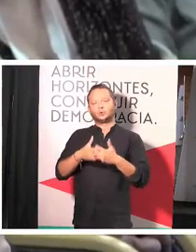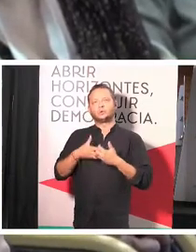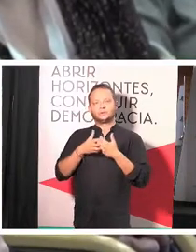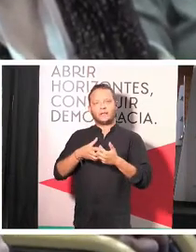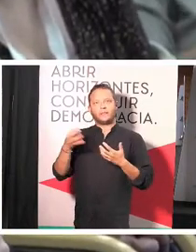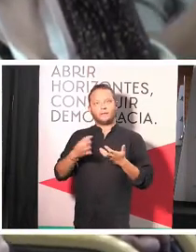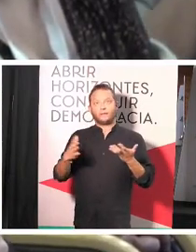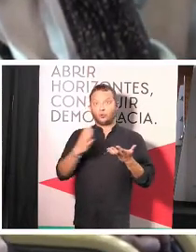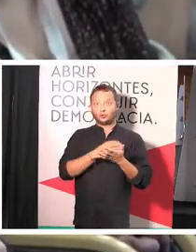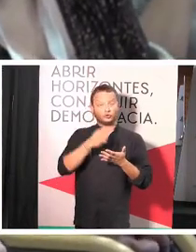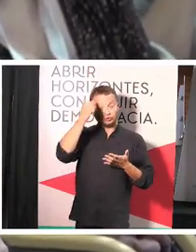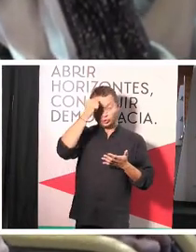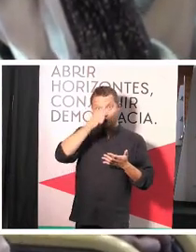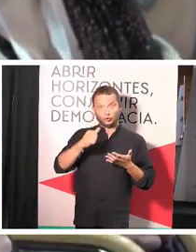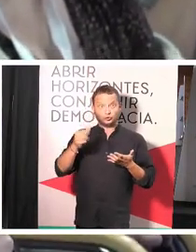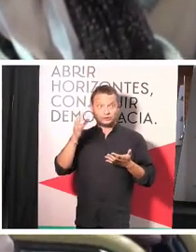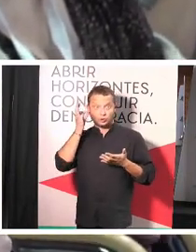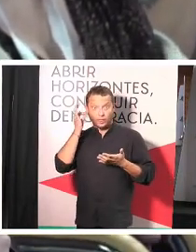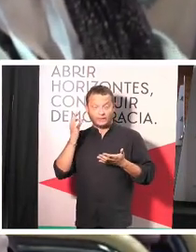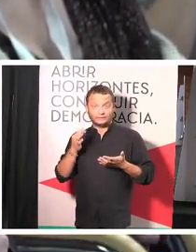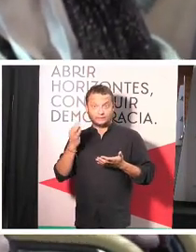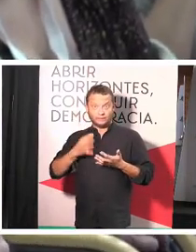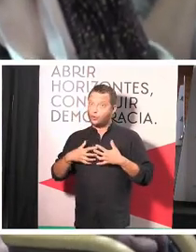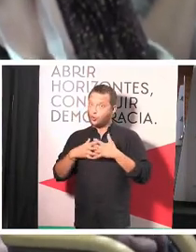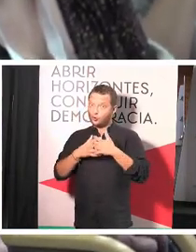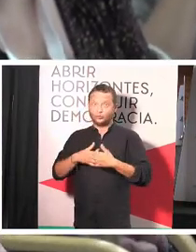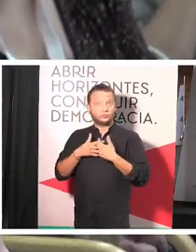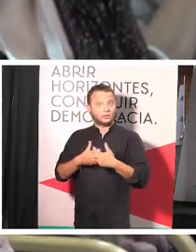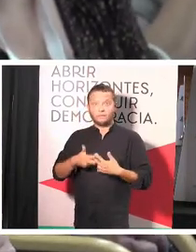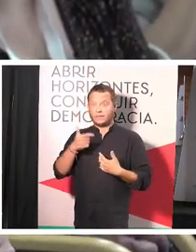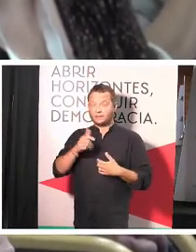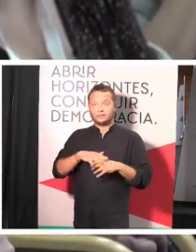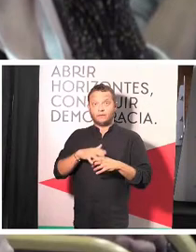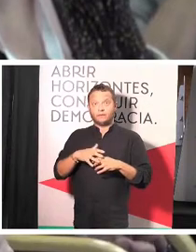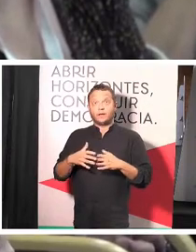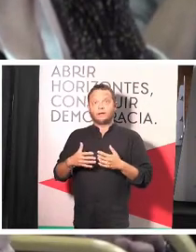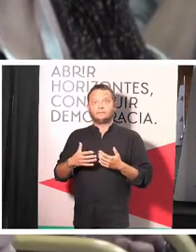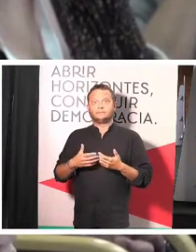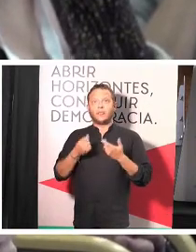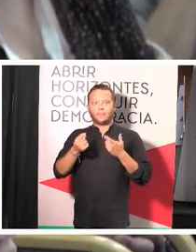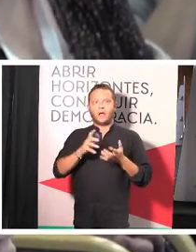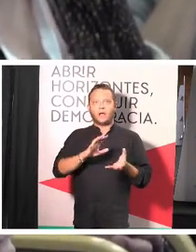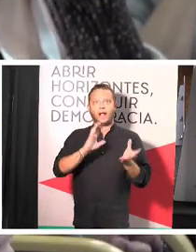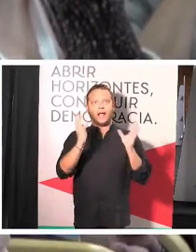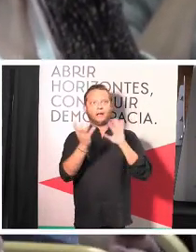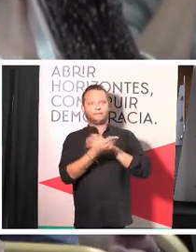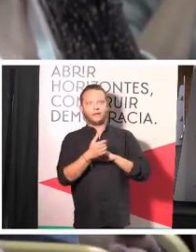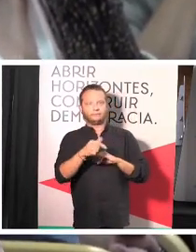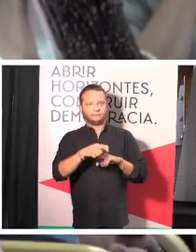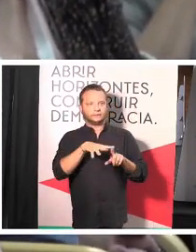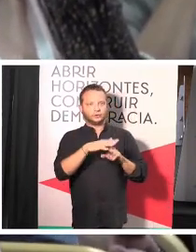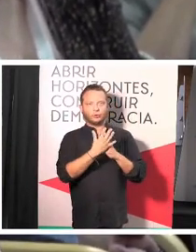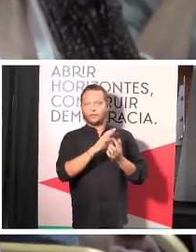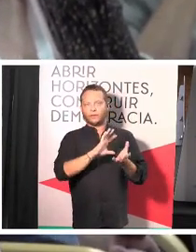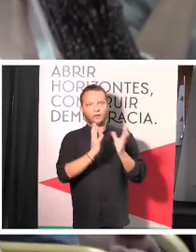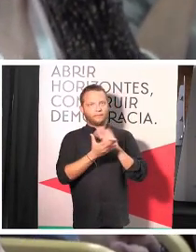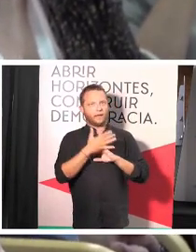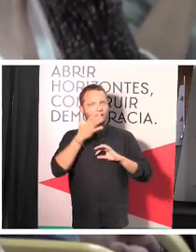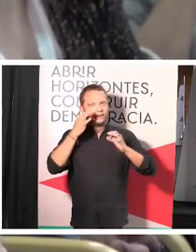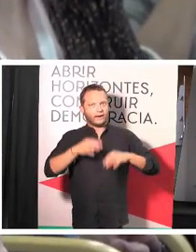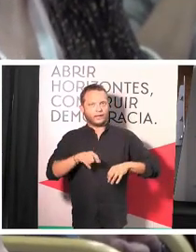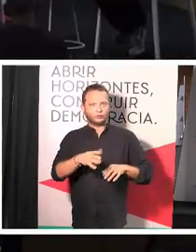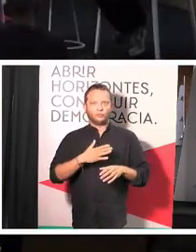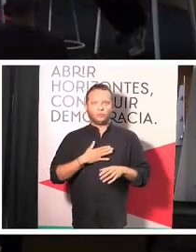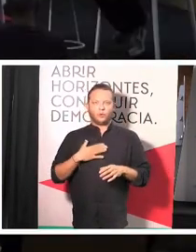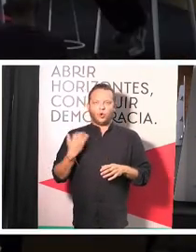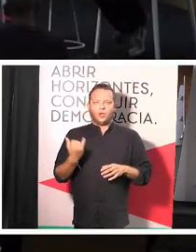tenemos todos y todas para ir dándole la vuelta a esta situación. Realmente el sé tu